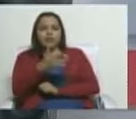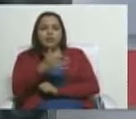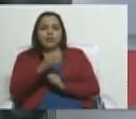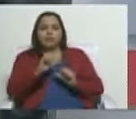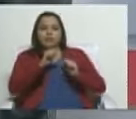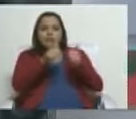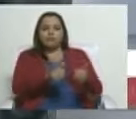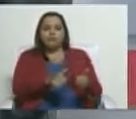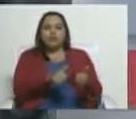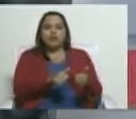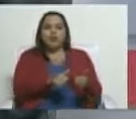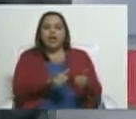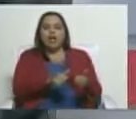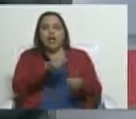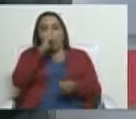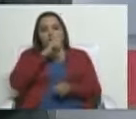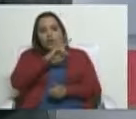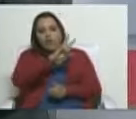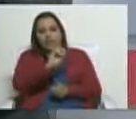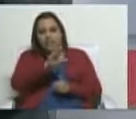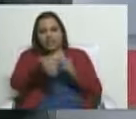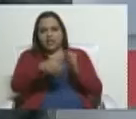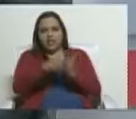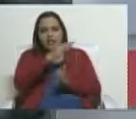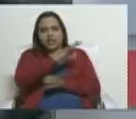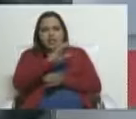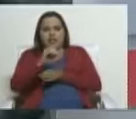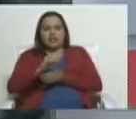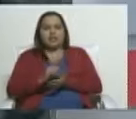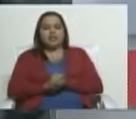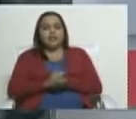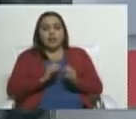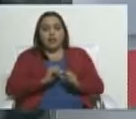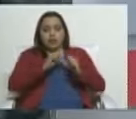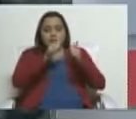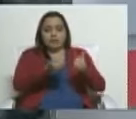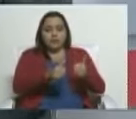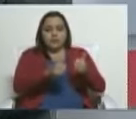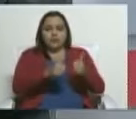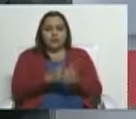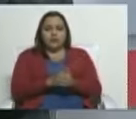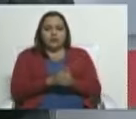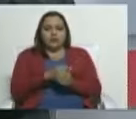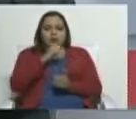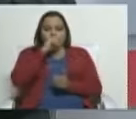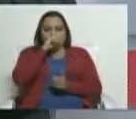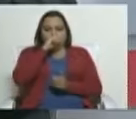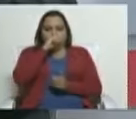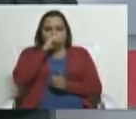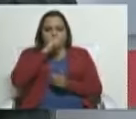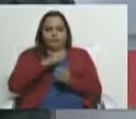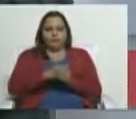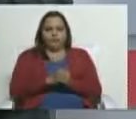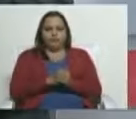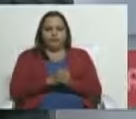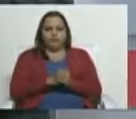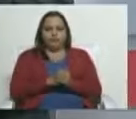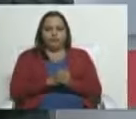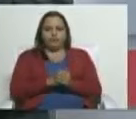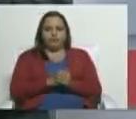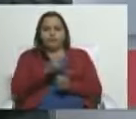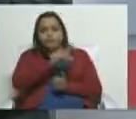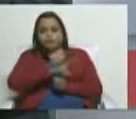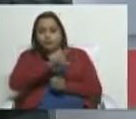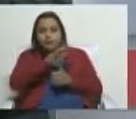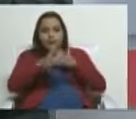la década del 20 y el 30. Surge por una parte sobre la base de la mecanización de